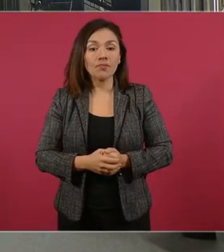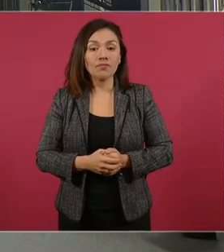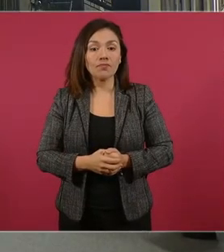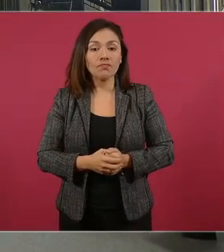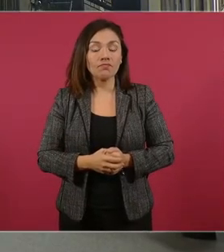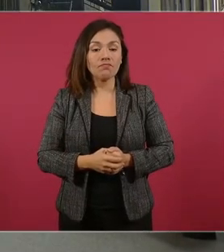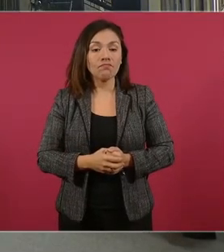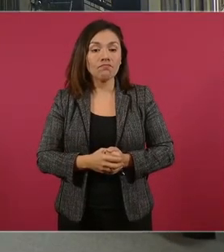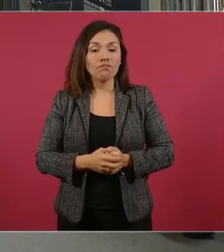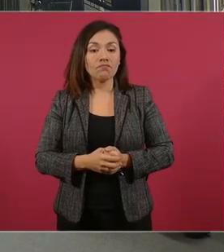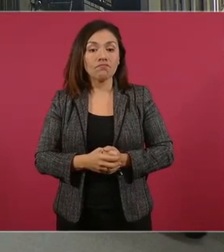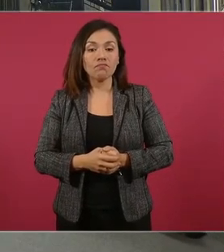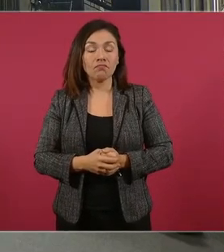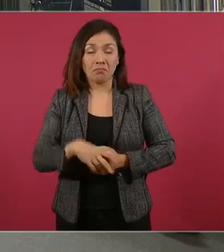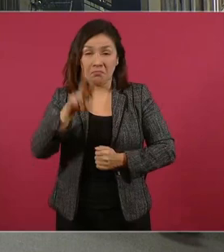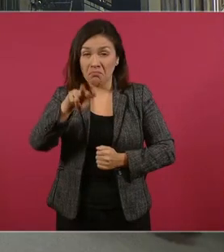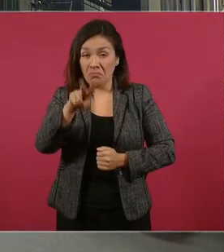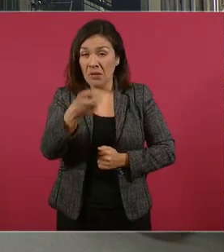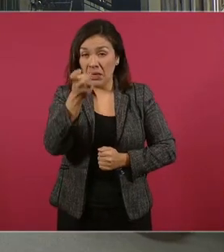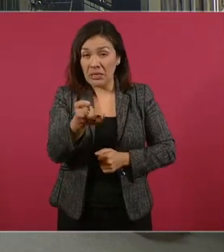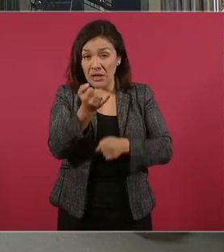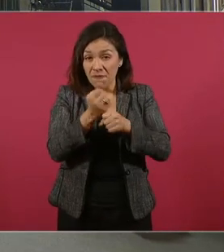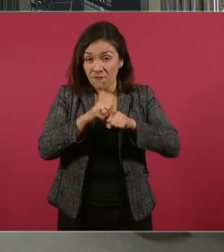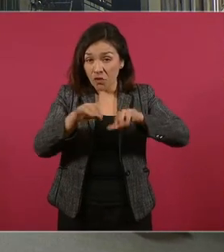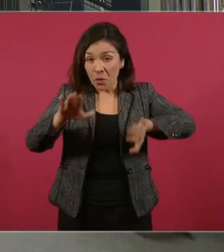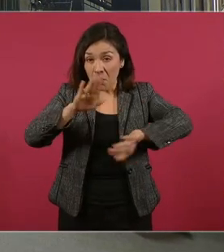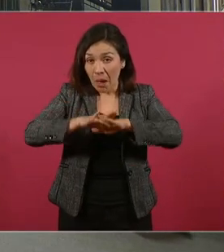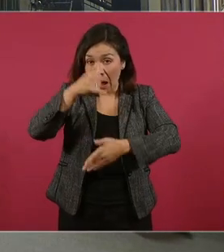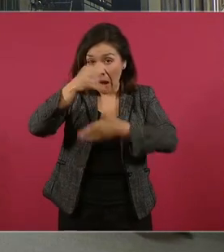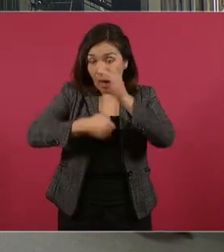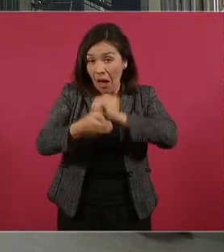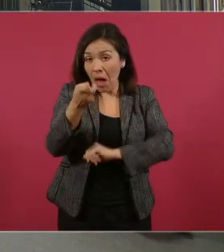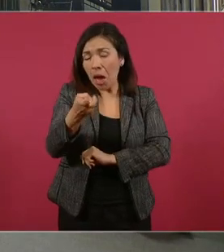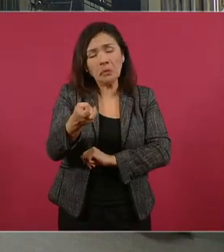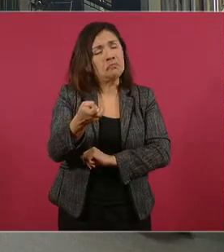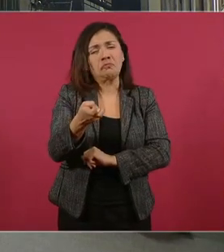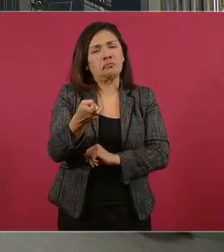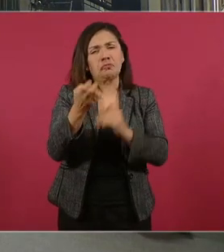Sí, no hay información sobre eso,